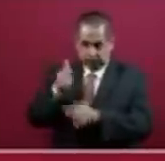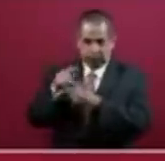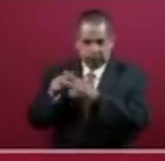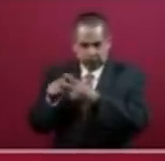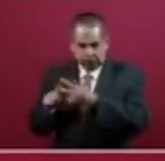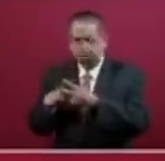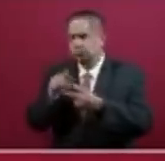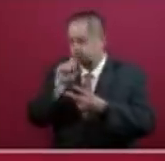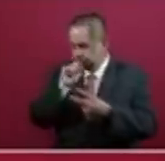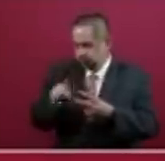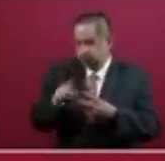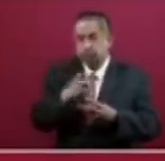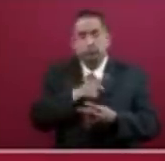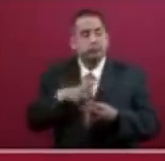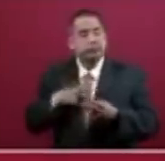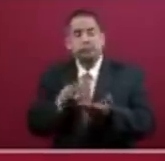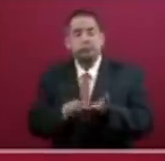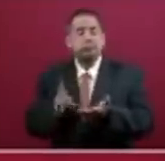de